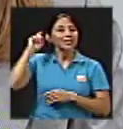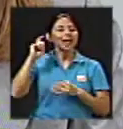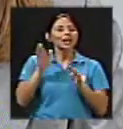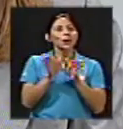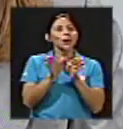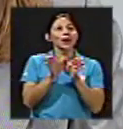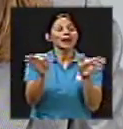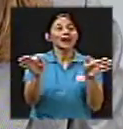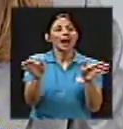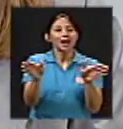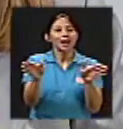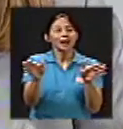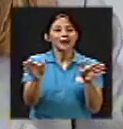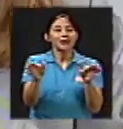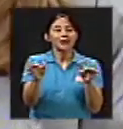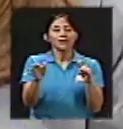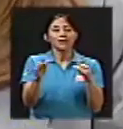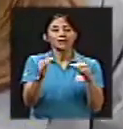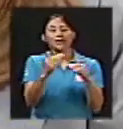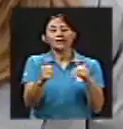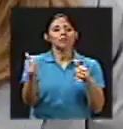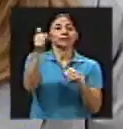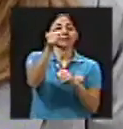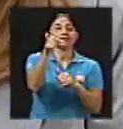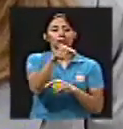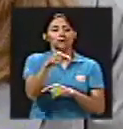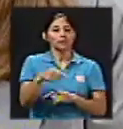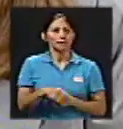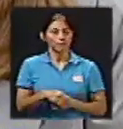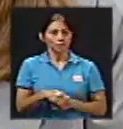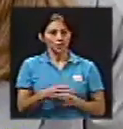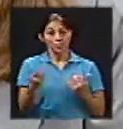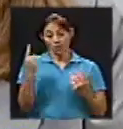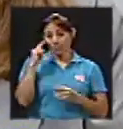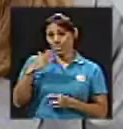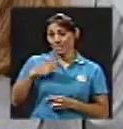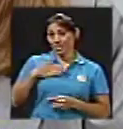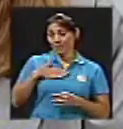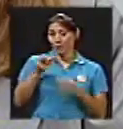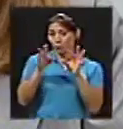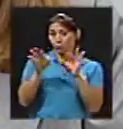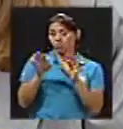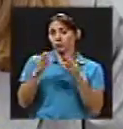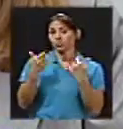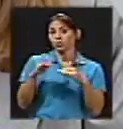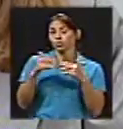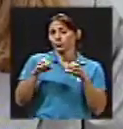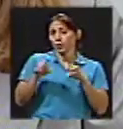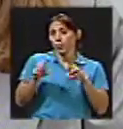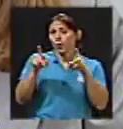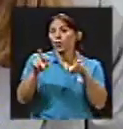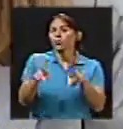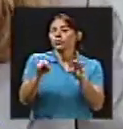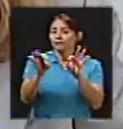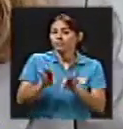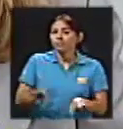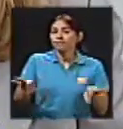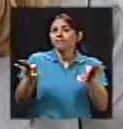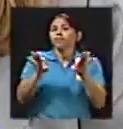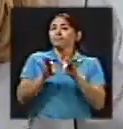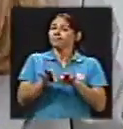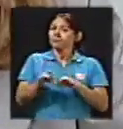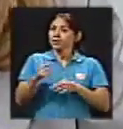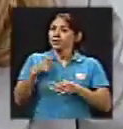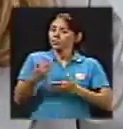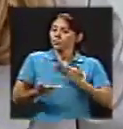encima de su tarea. Mire, fue para mí una oportunidad muy, muy valiosa de contribuir con una organización que yo creo